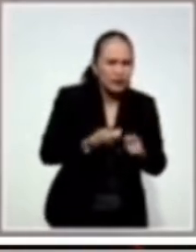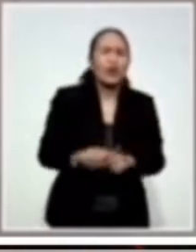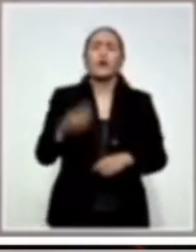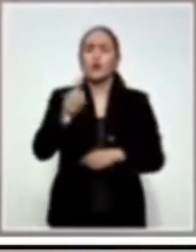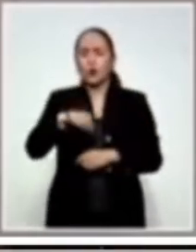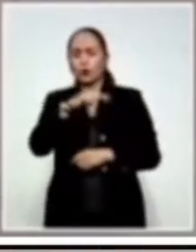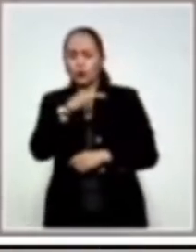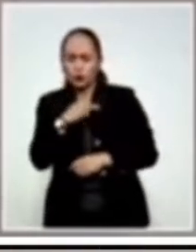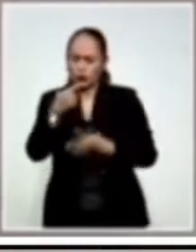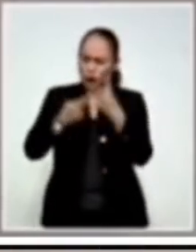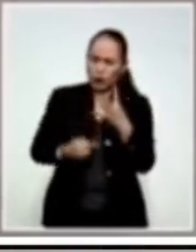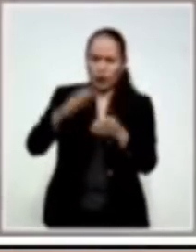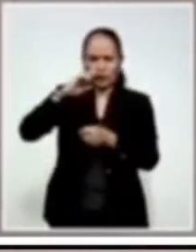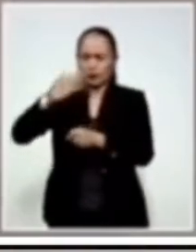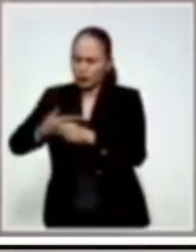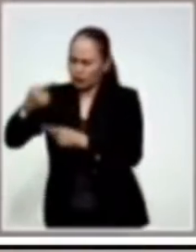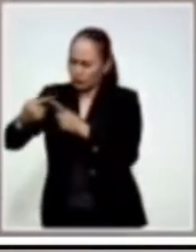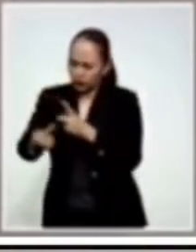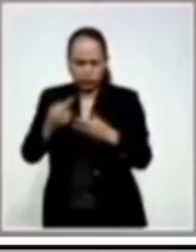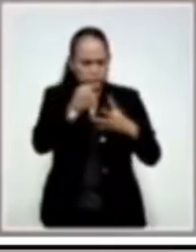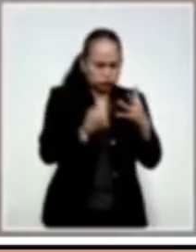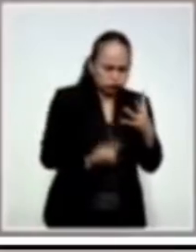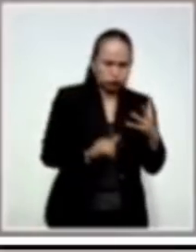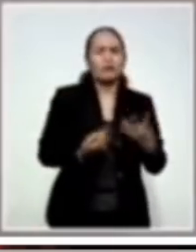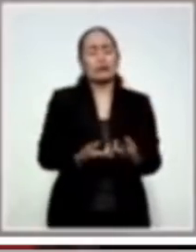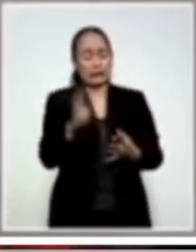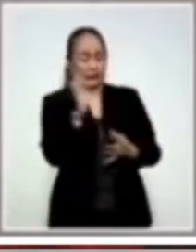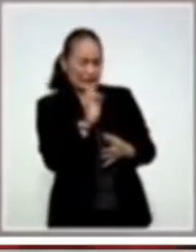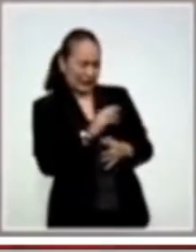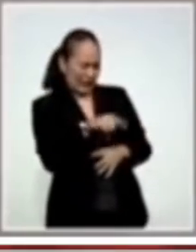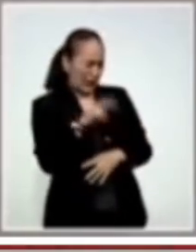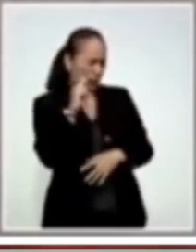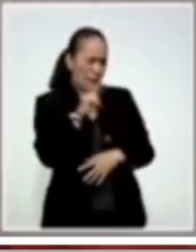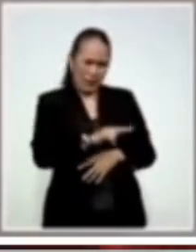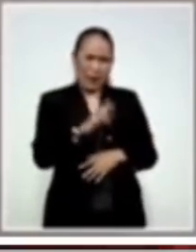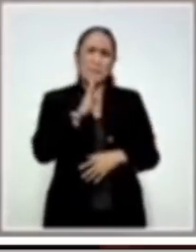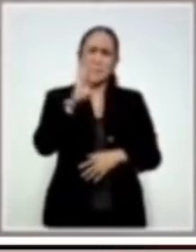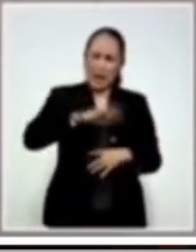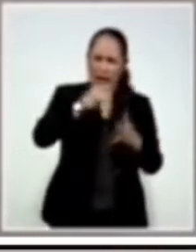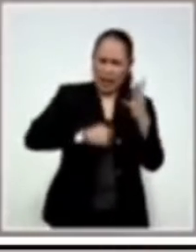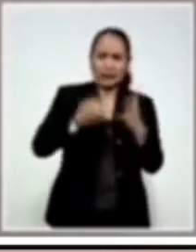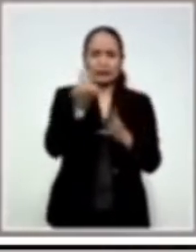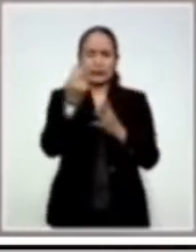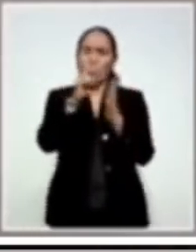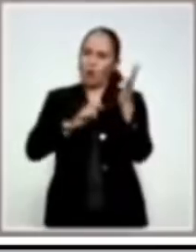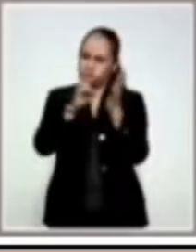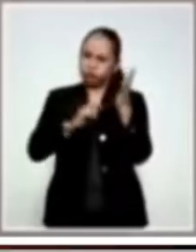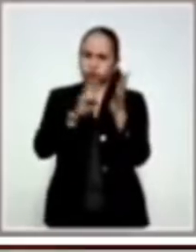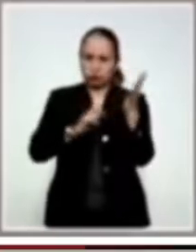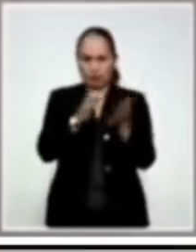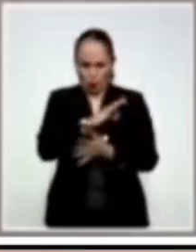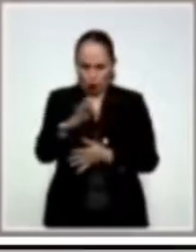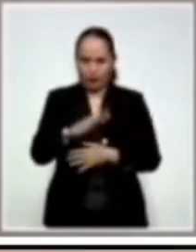nuestras competencias para revertir aquellas condiciones que no sean dignas o adecuadas. Quiero expresarle mi agradecimiento